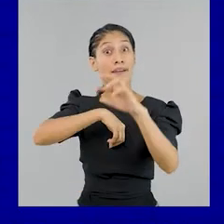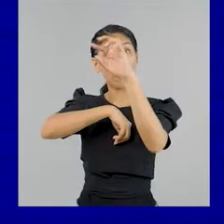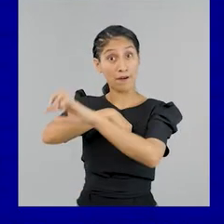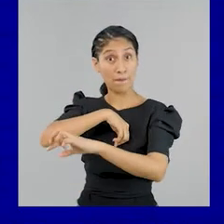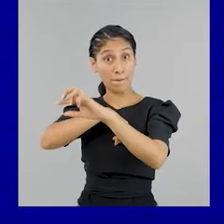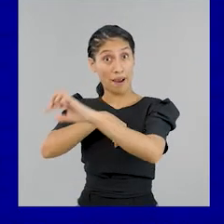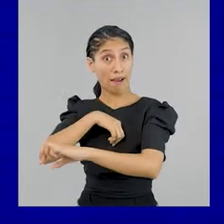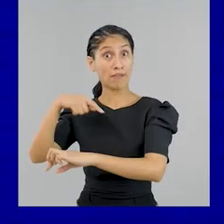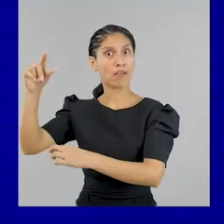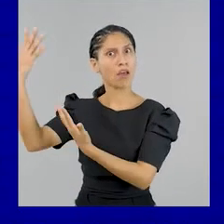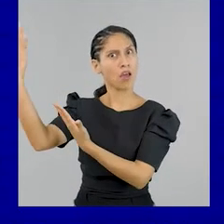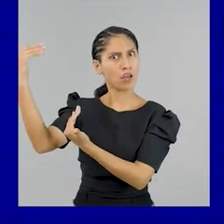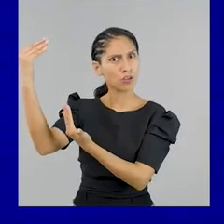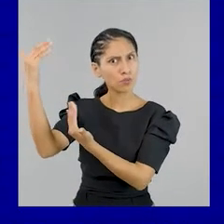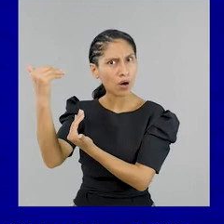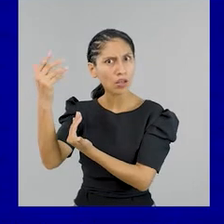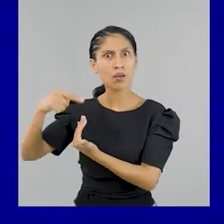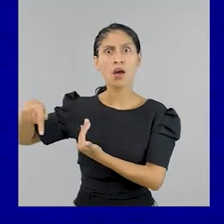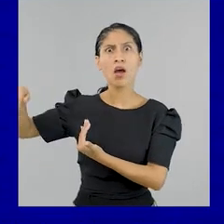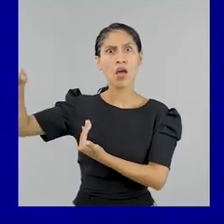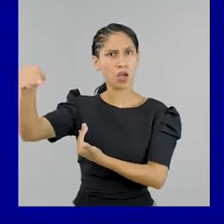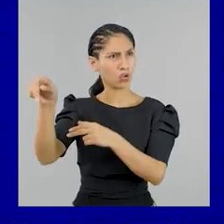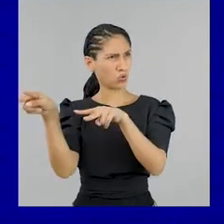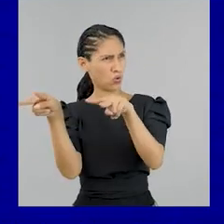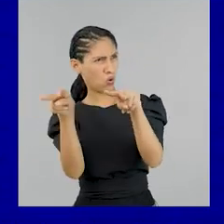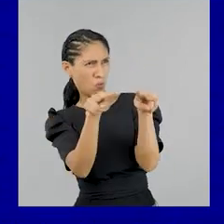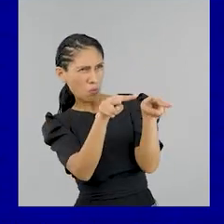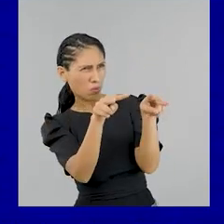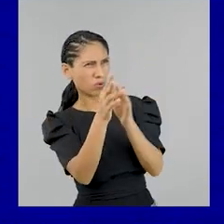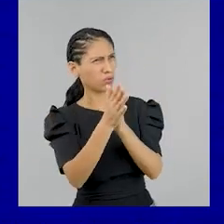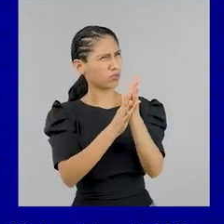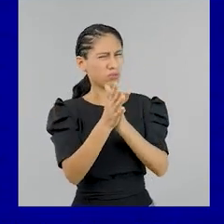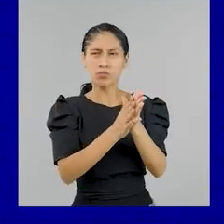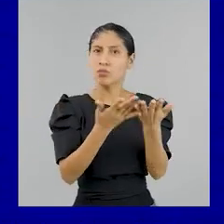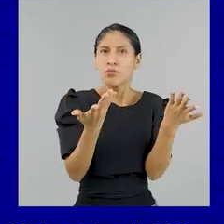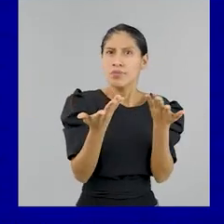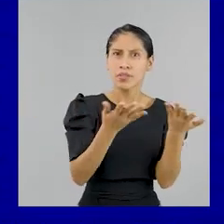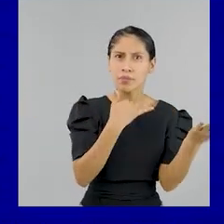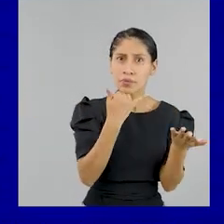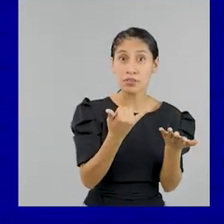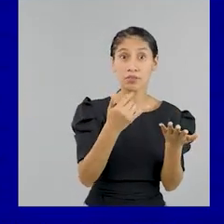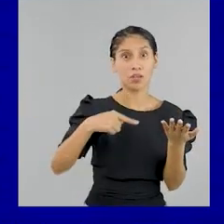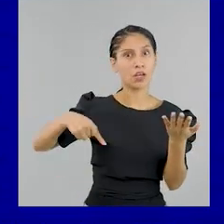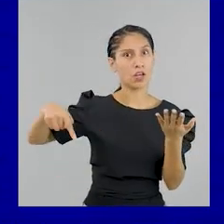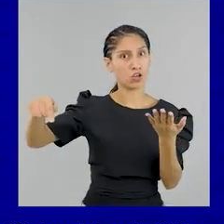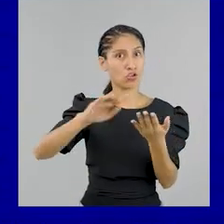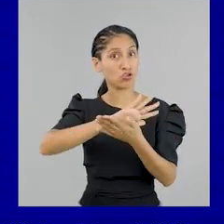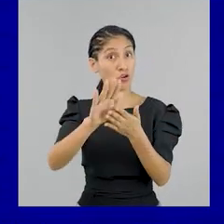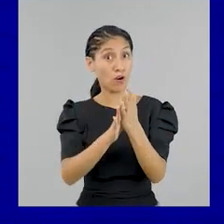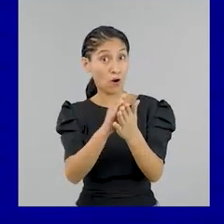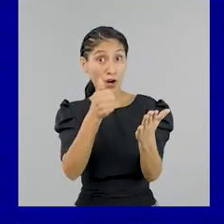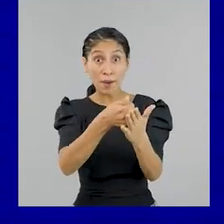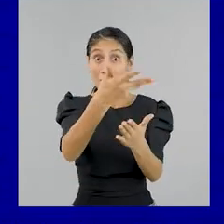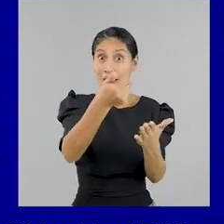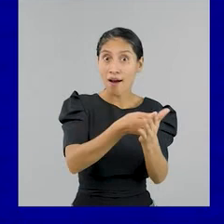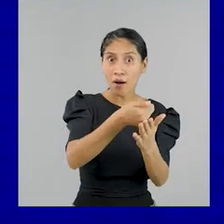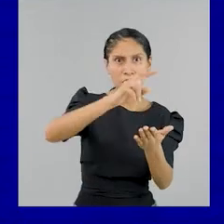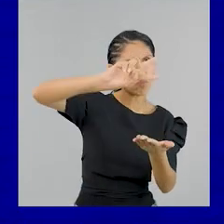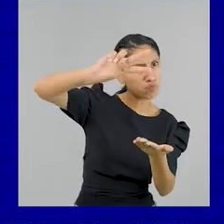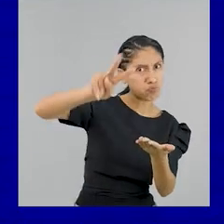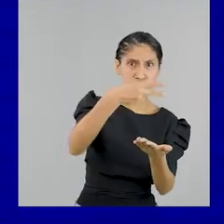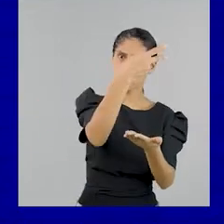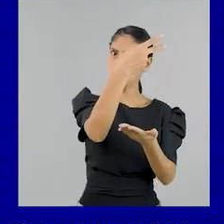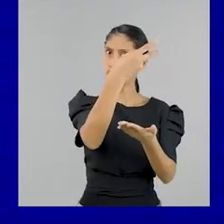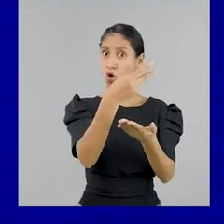de problemas económicos severos y pedía más y más de sus colonias. Para ello, doblaban los pagos que